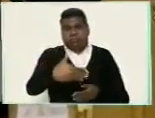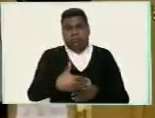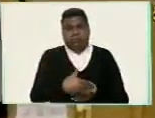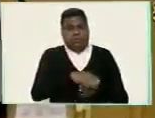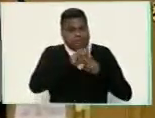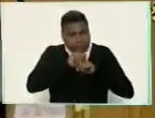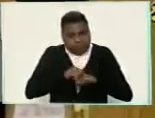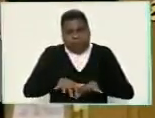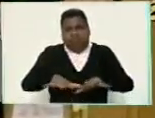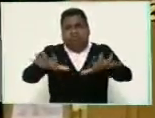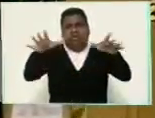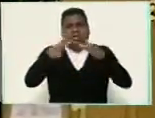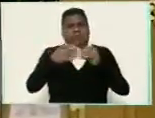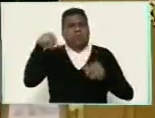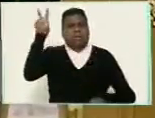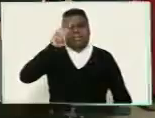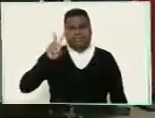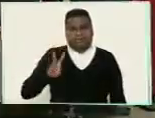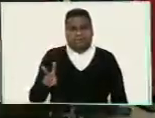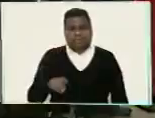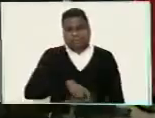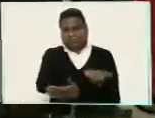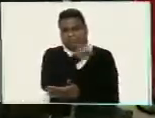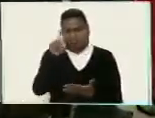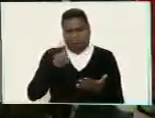del territorio nacional.